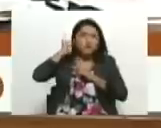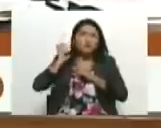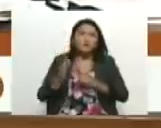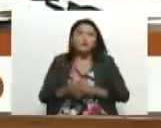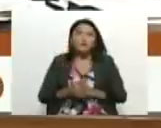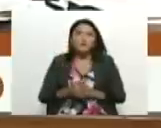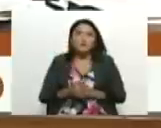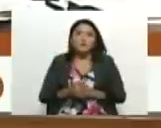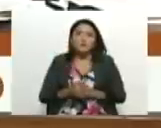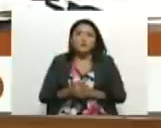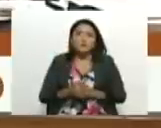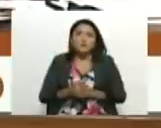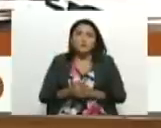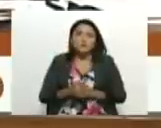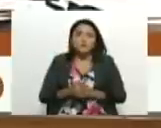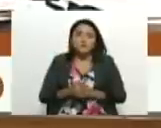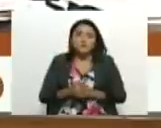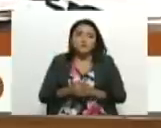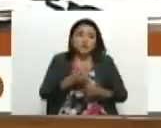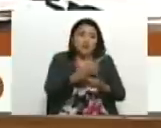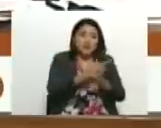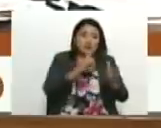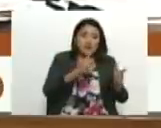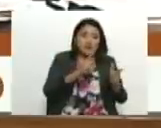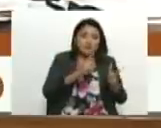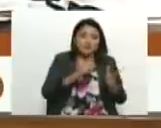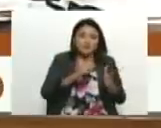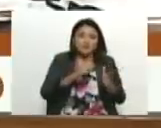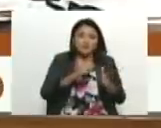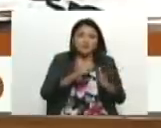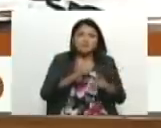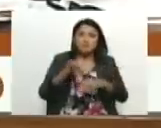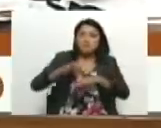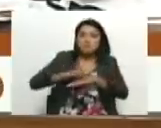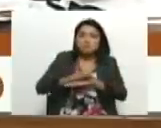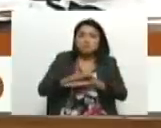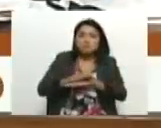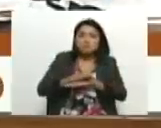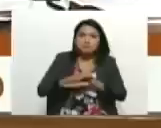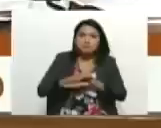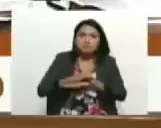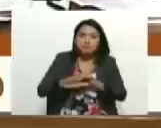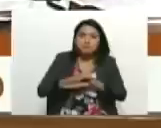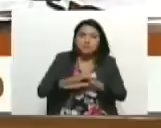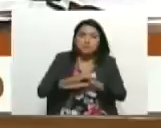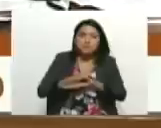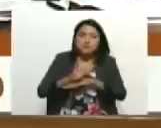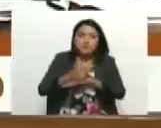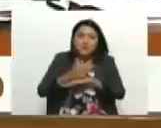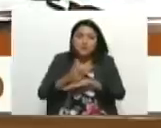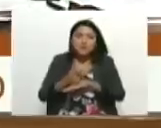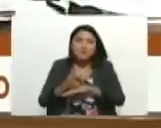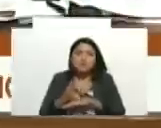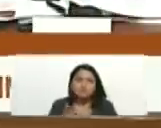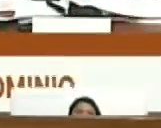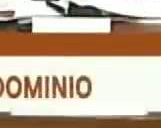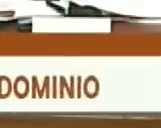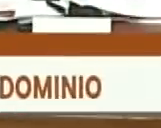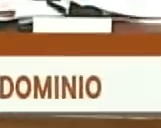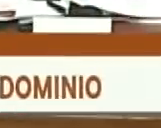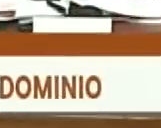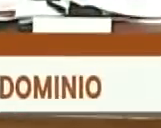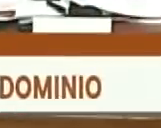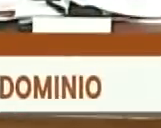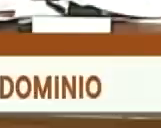el narcotraficante y se lleva su avión. Mientras tanto el Estado venezolano gasta dinero en mantenerlo y